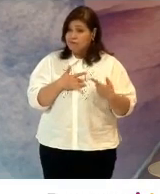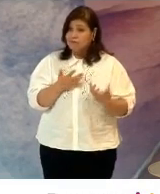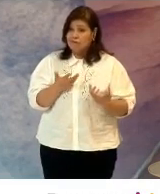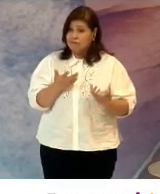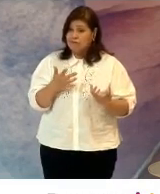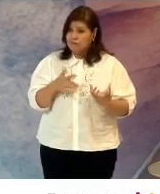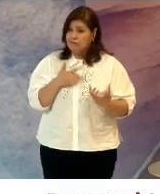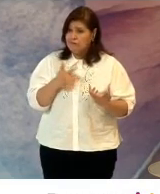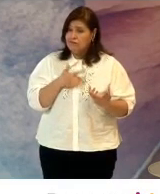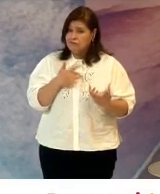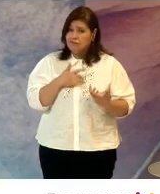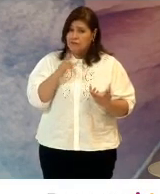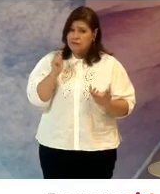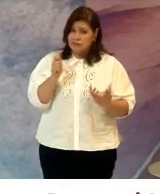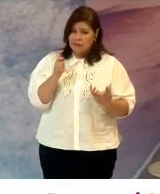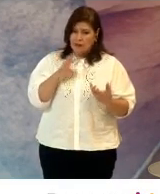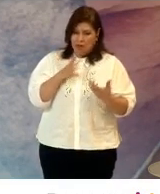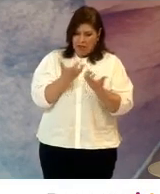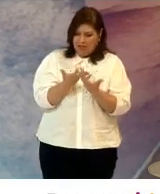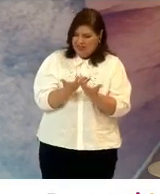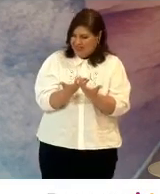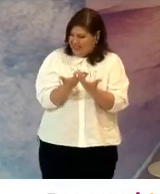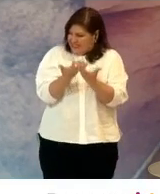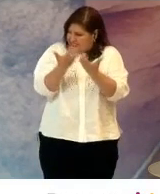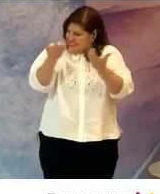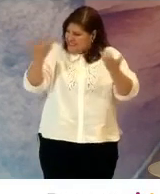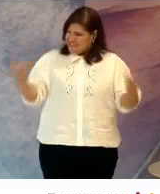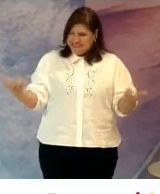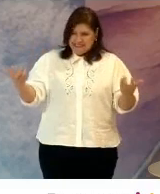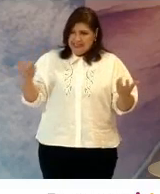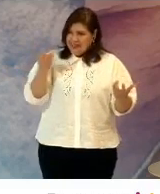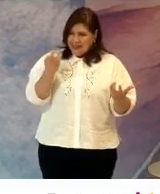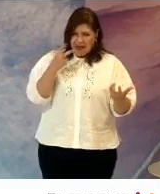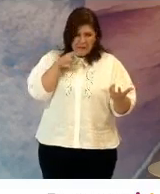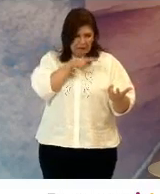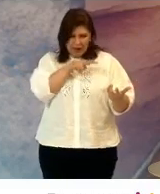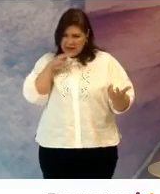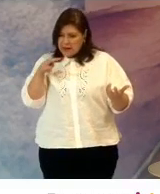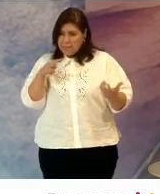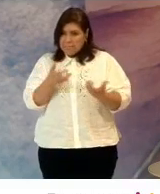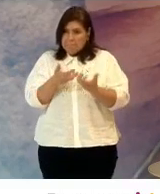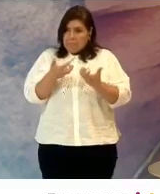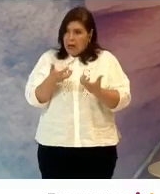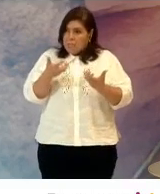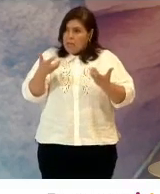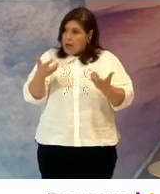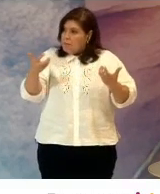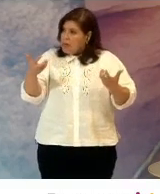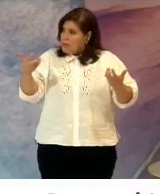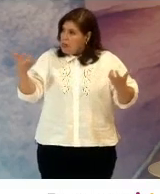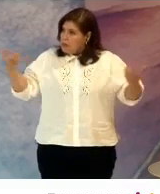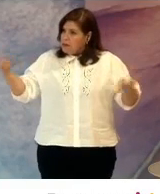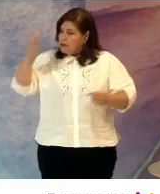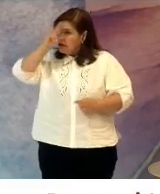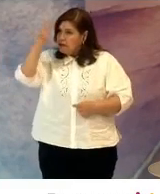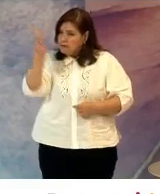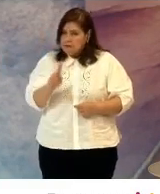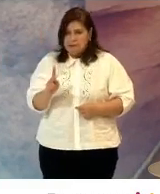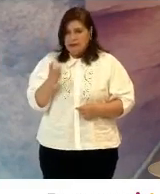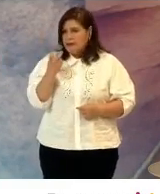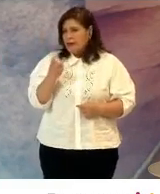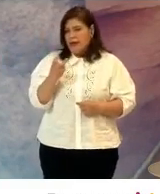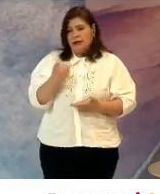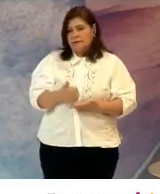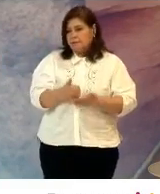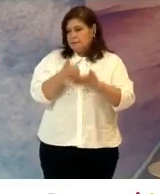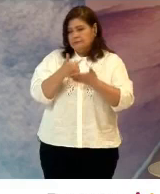Ellos saben que la hiperpolarización que vemos, que crece en todos lados, no nos va a llevar